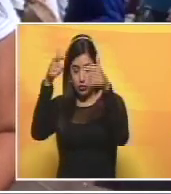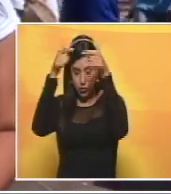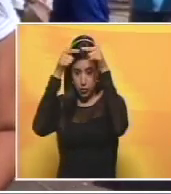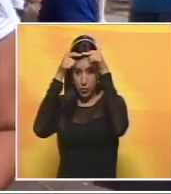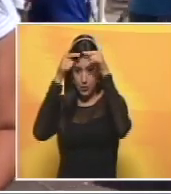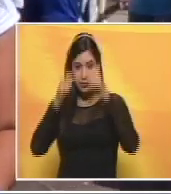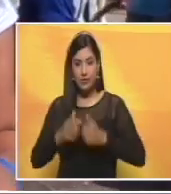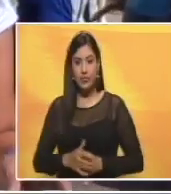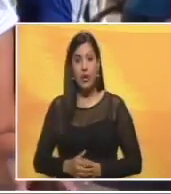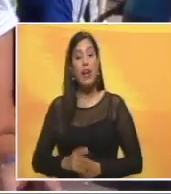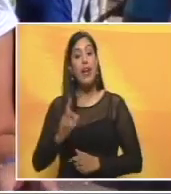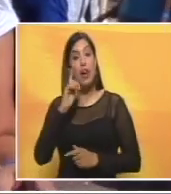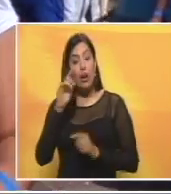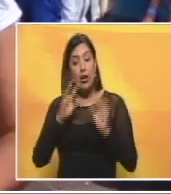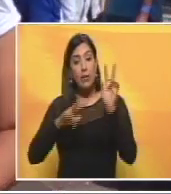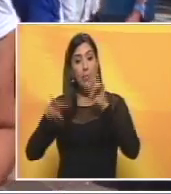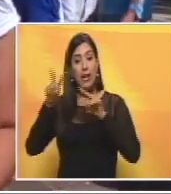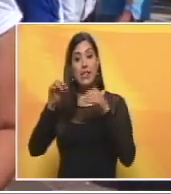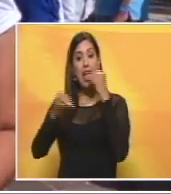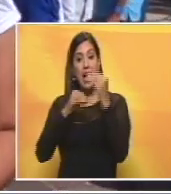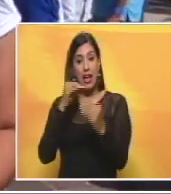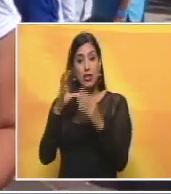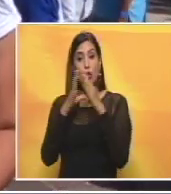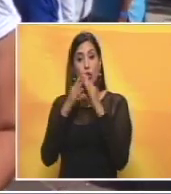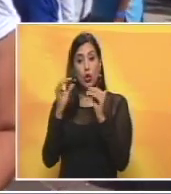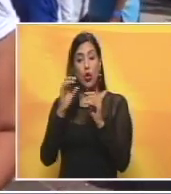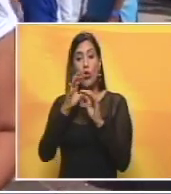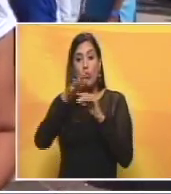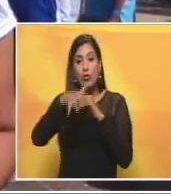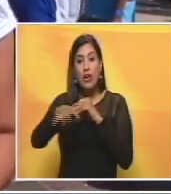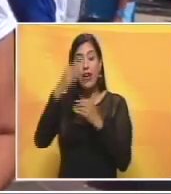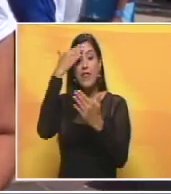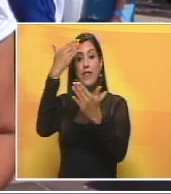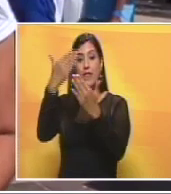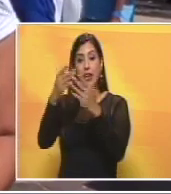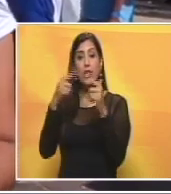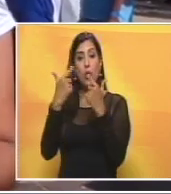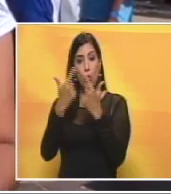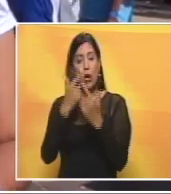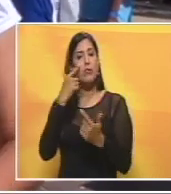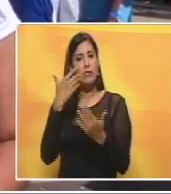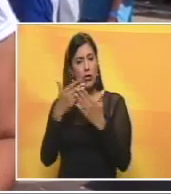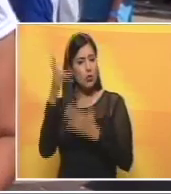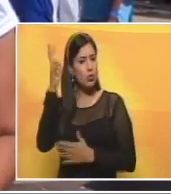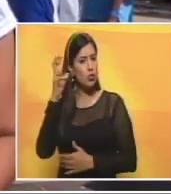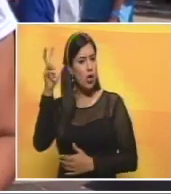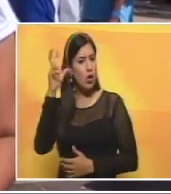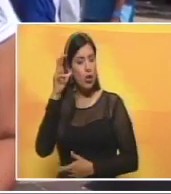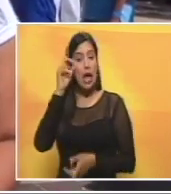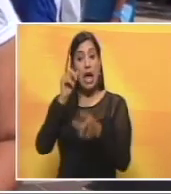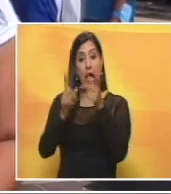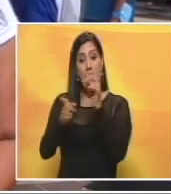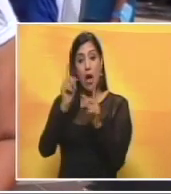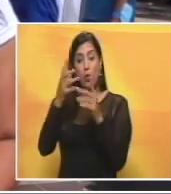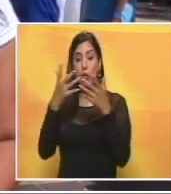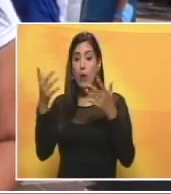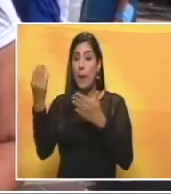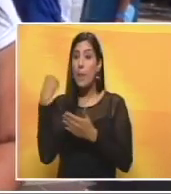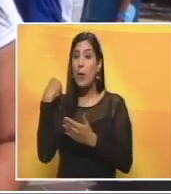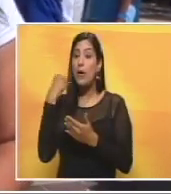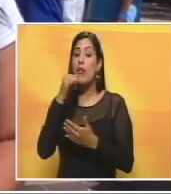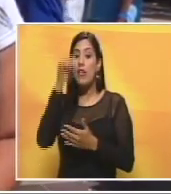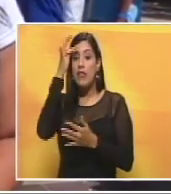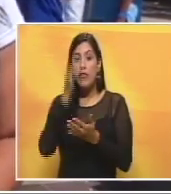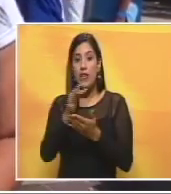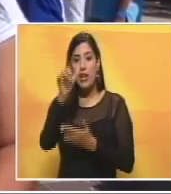coronación canónica. Durante un recorrido realizado por la explanada enfrente a la basílica, pudimos escuchar algunos de los testimonios de